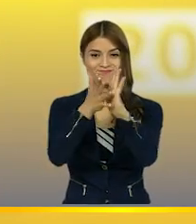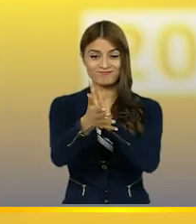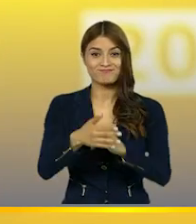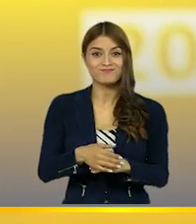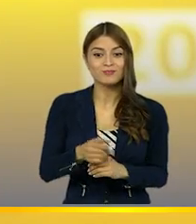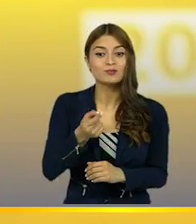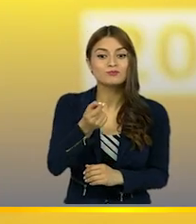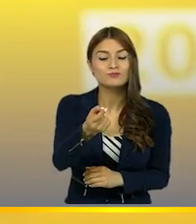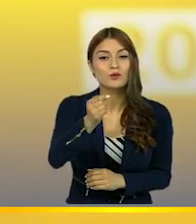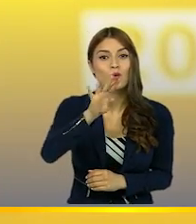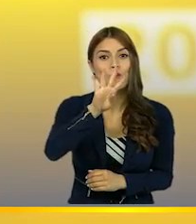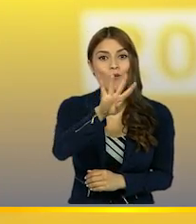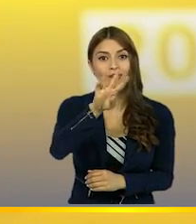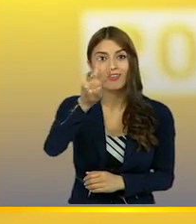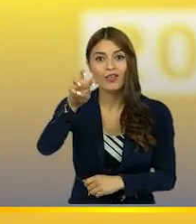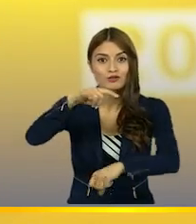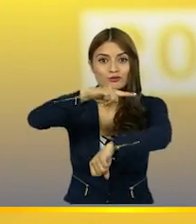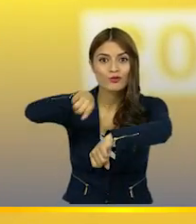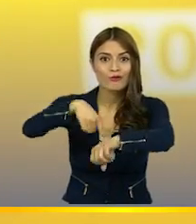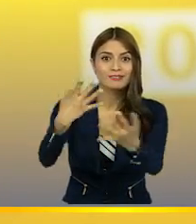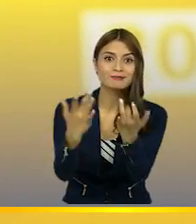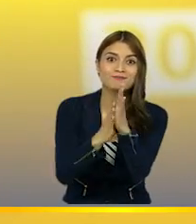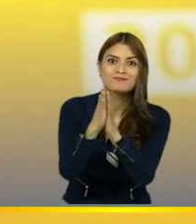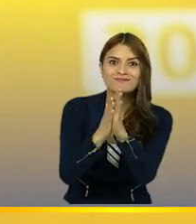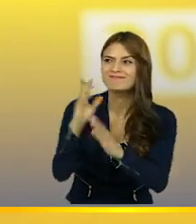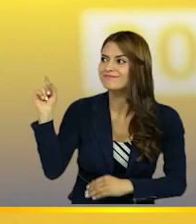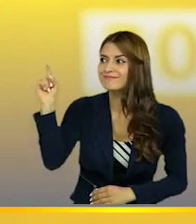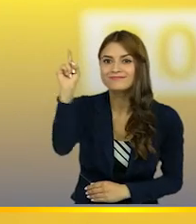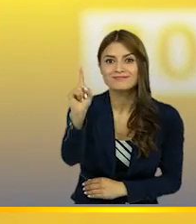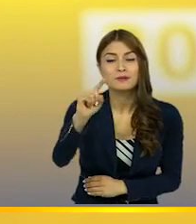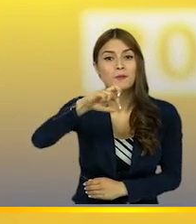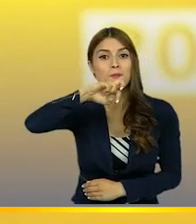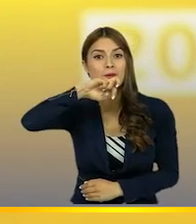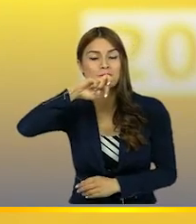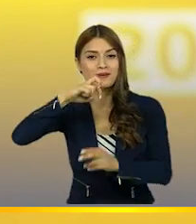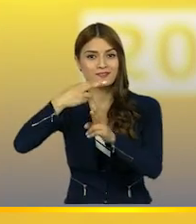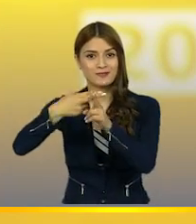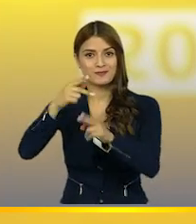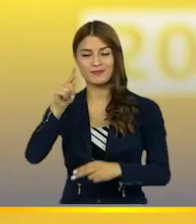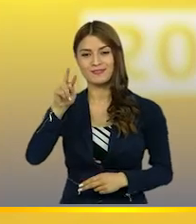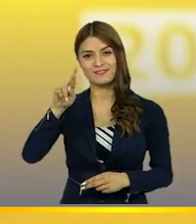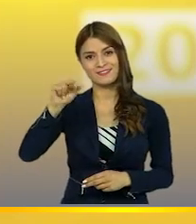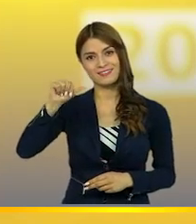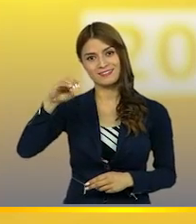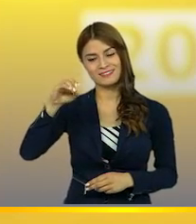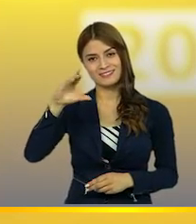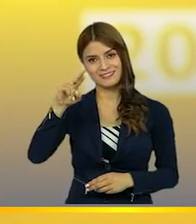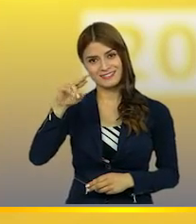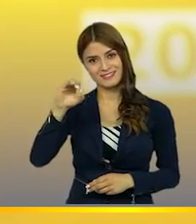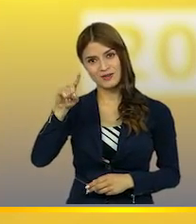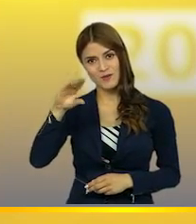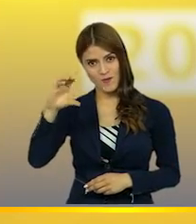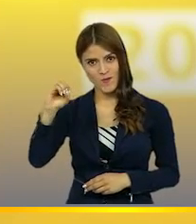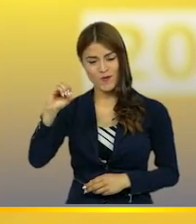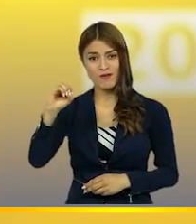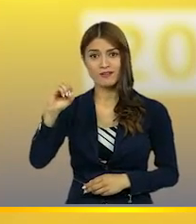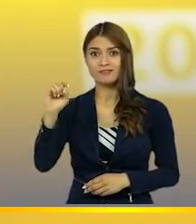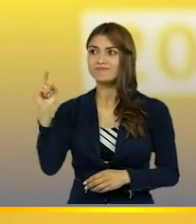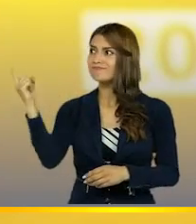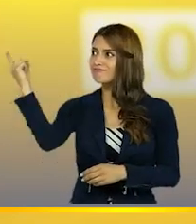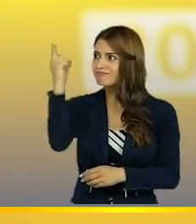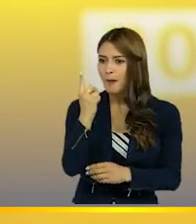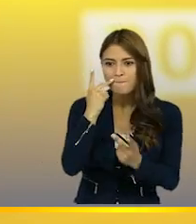Colombianos, en 48 horas pisará nuestra tierra el Papa Francisco para iniciar una visita apostólica